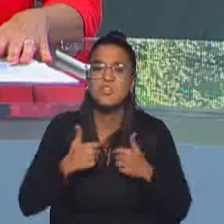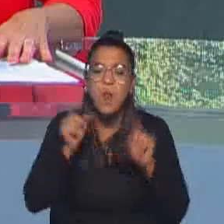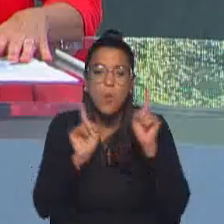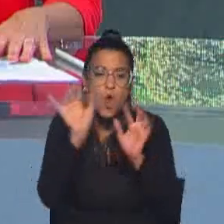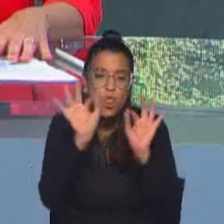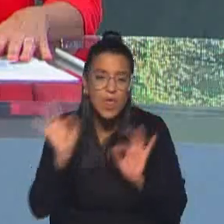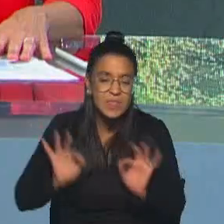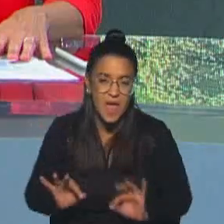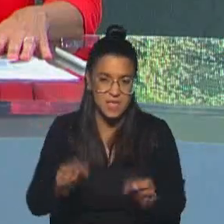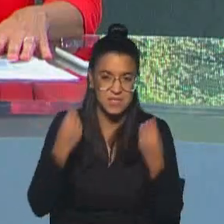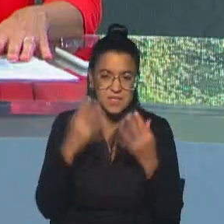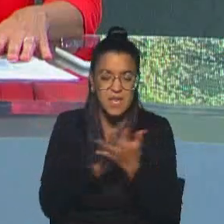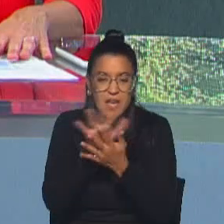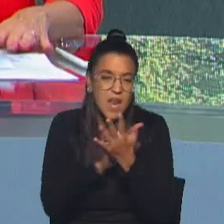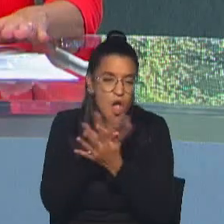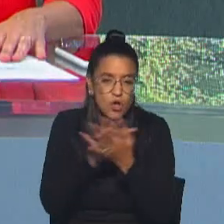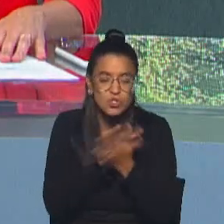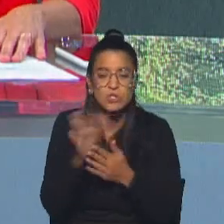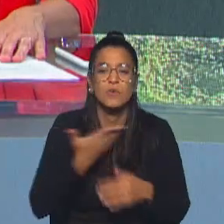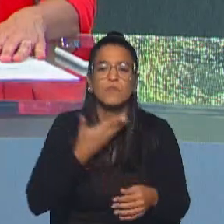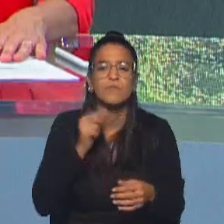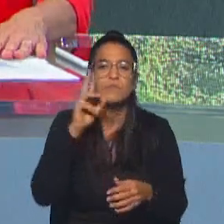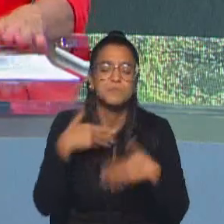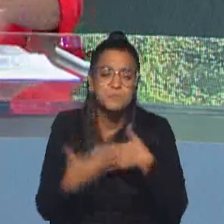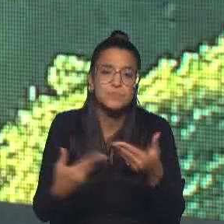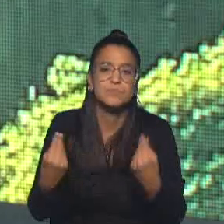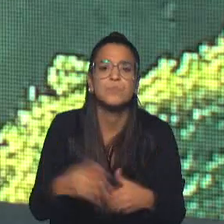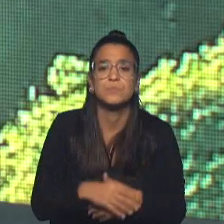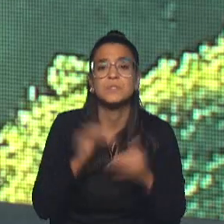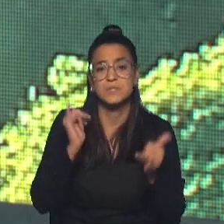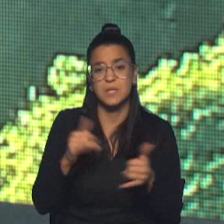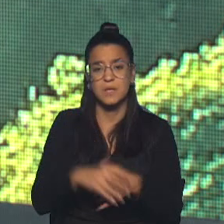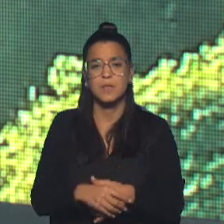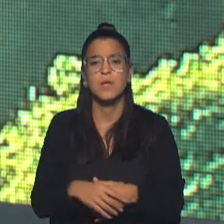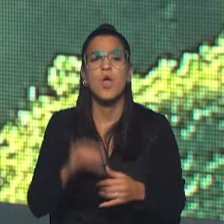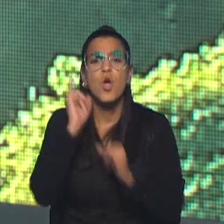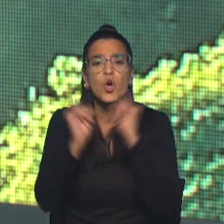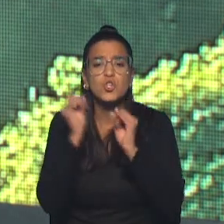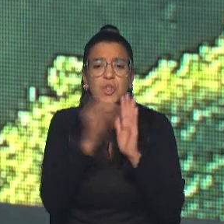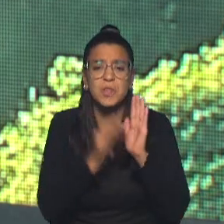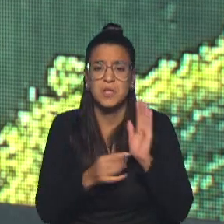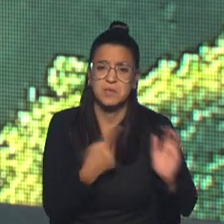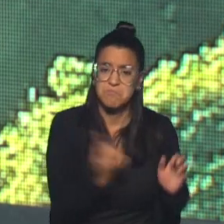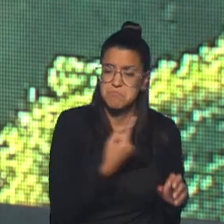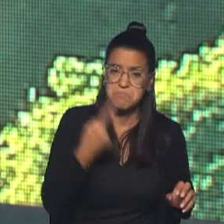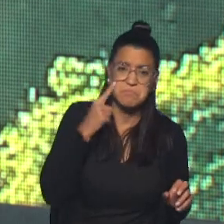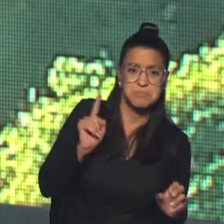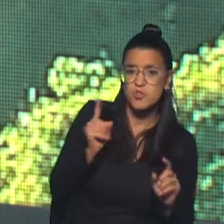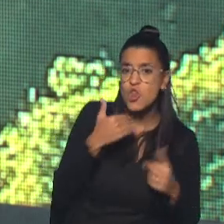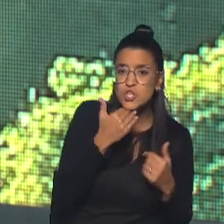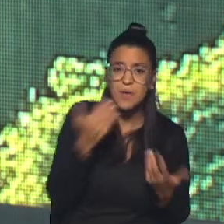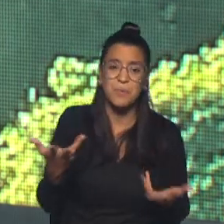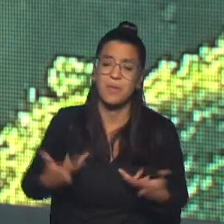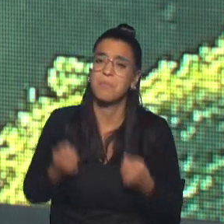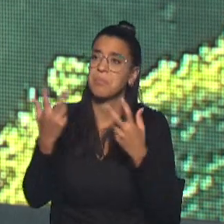detalles, ¿no? De lo que significó la negociación. Y Flor, ¿cómo siguió? Sí, así es, porque contó detalles que no sabíamos, nunca se había